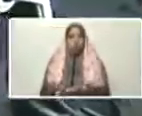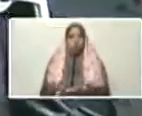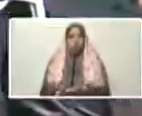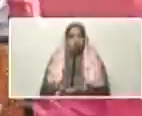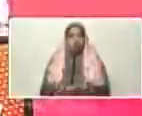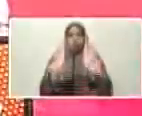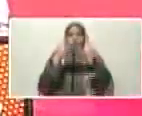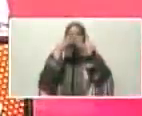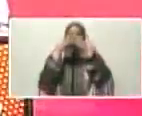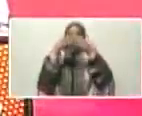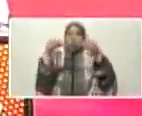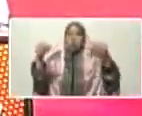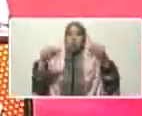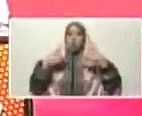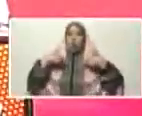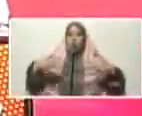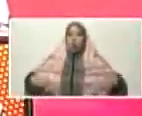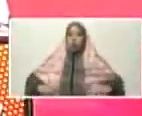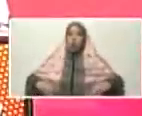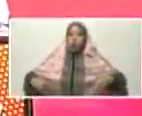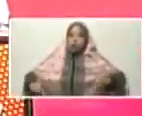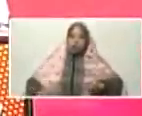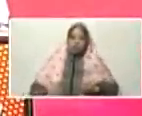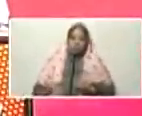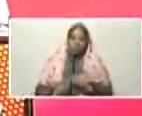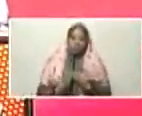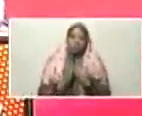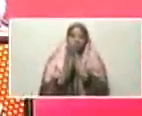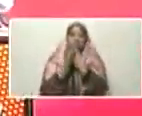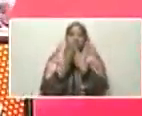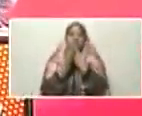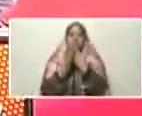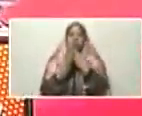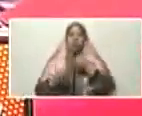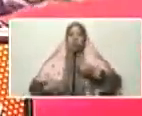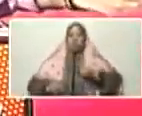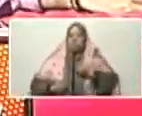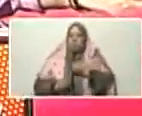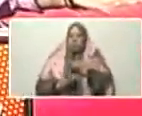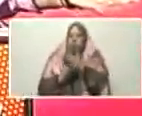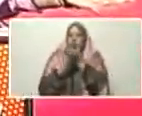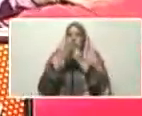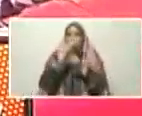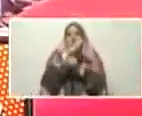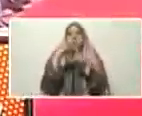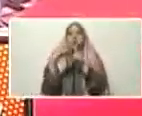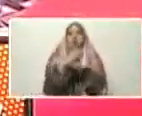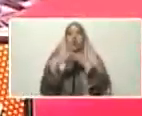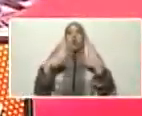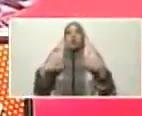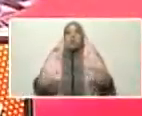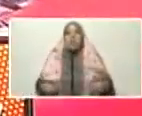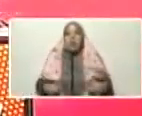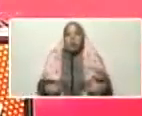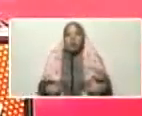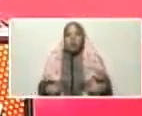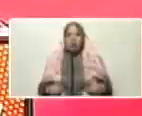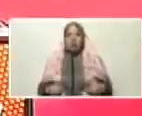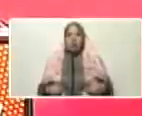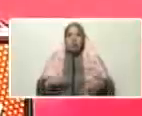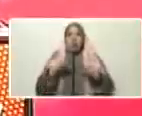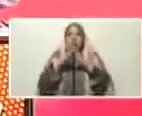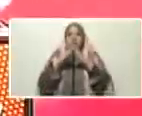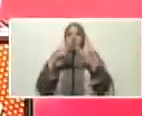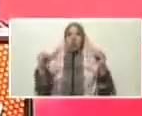y todo lo humano es espiritual todo lo humano es cultural y